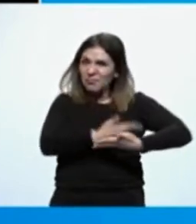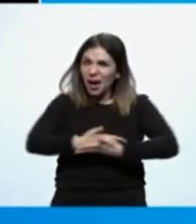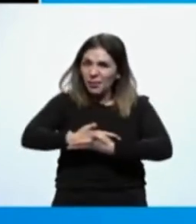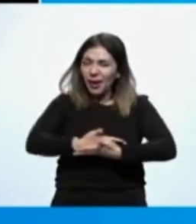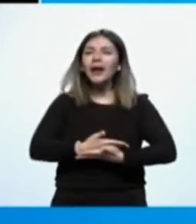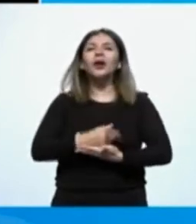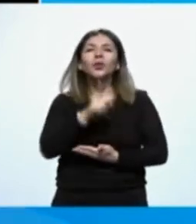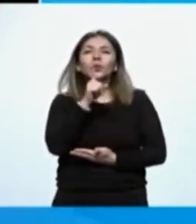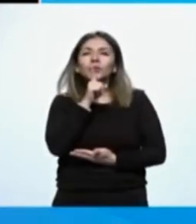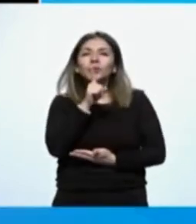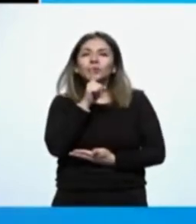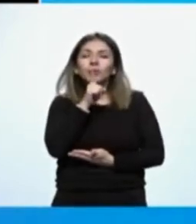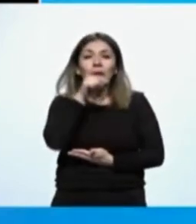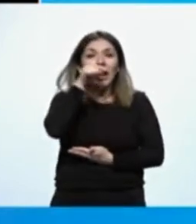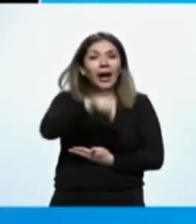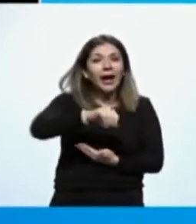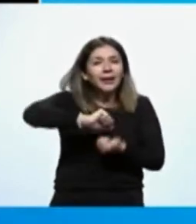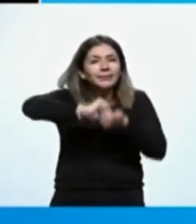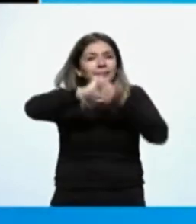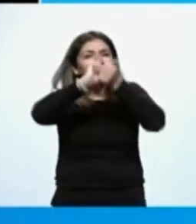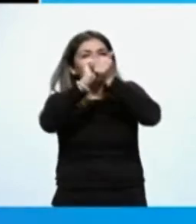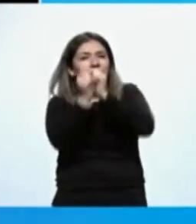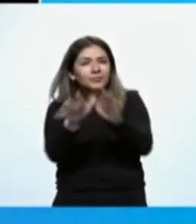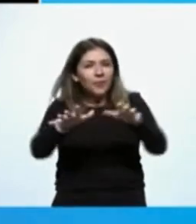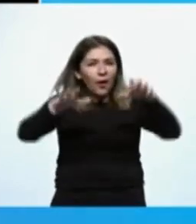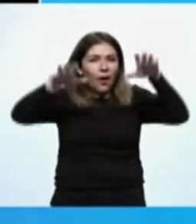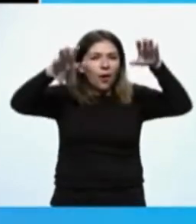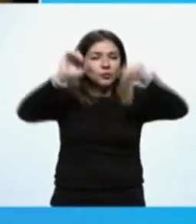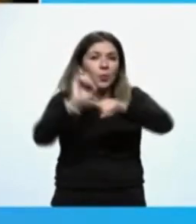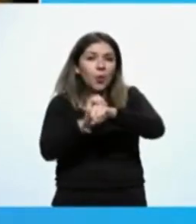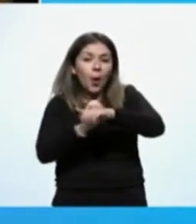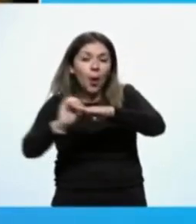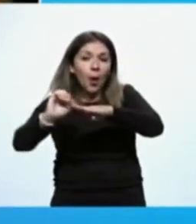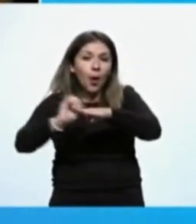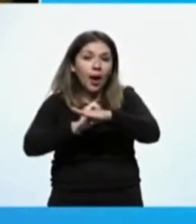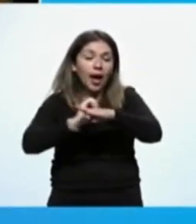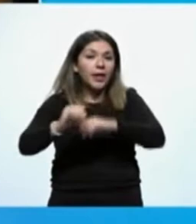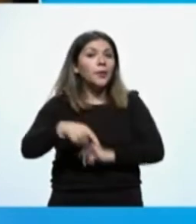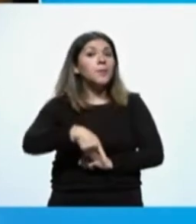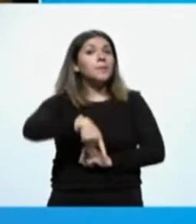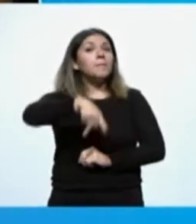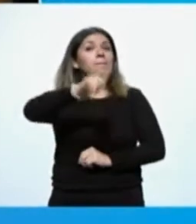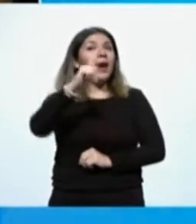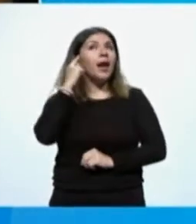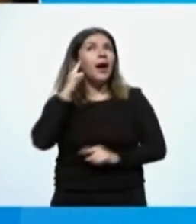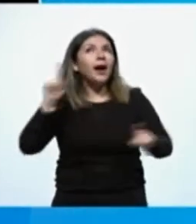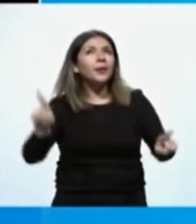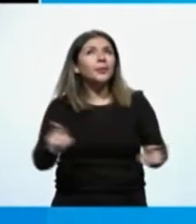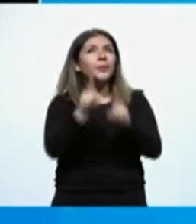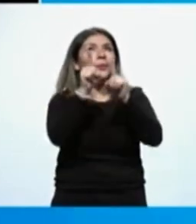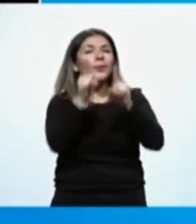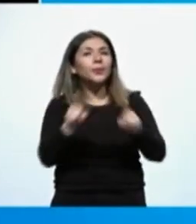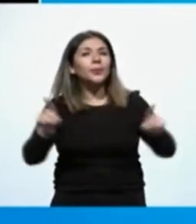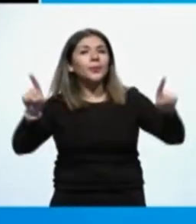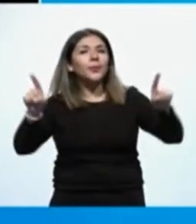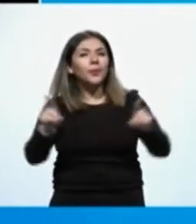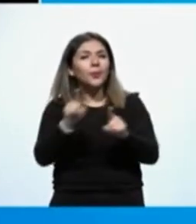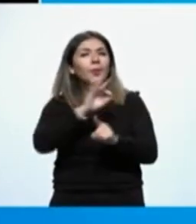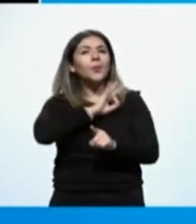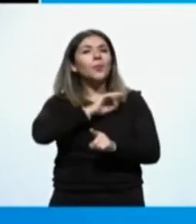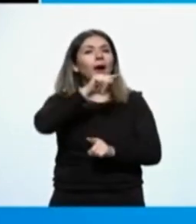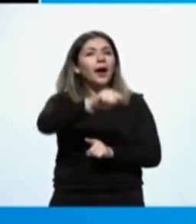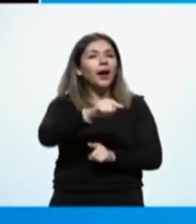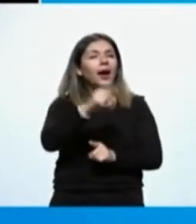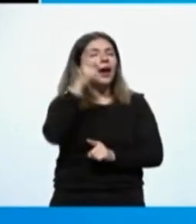Stav se convirtió en un monstruo morado, pero este arroyo solo lo